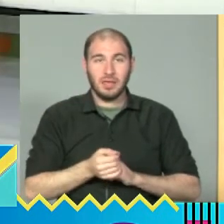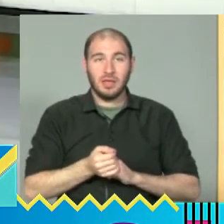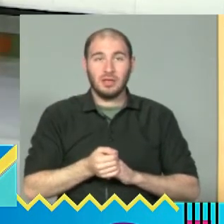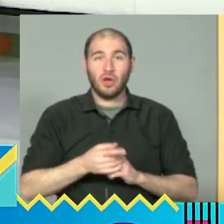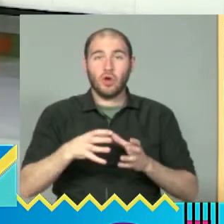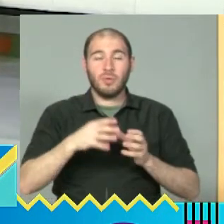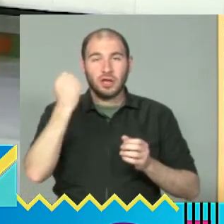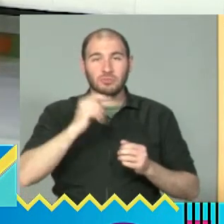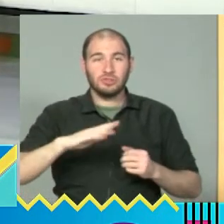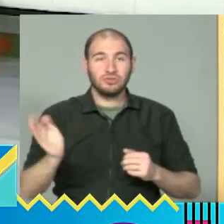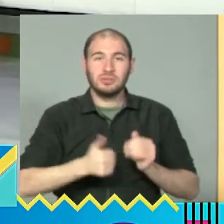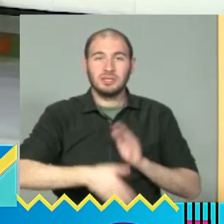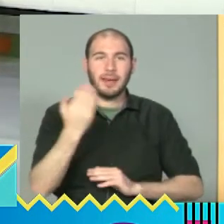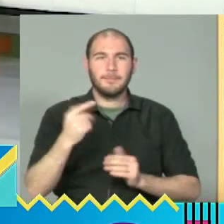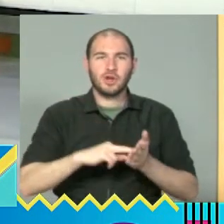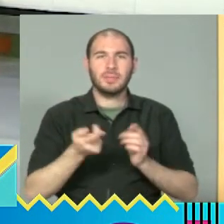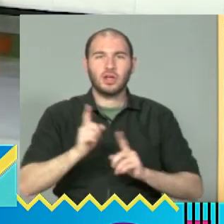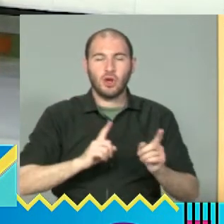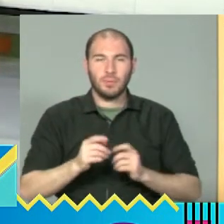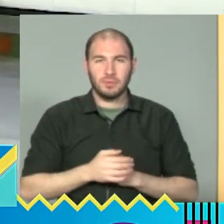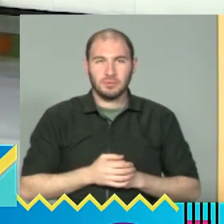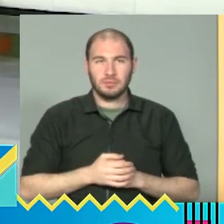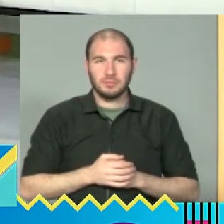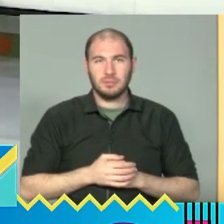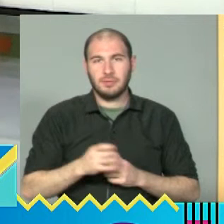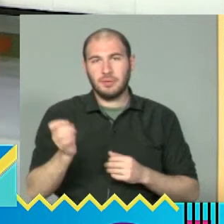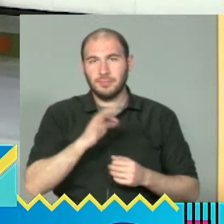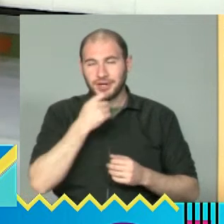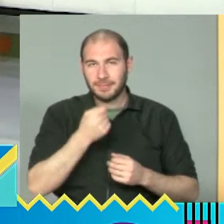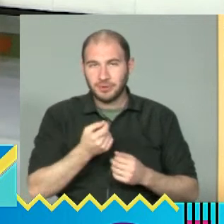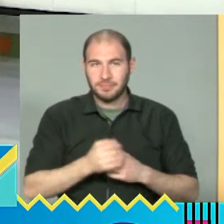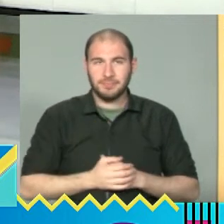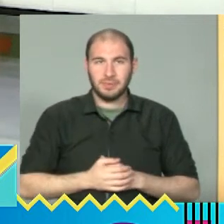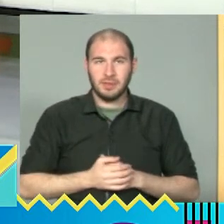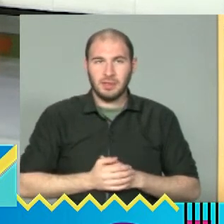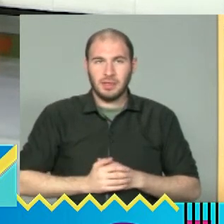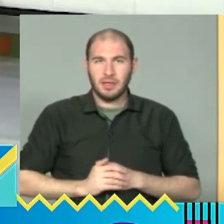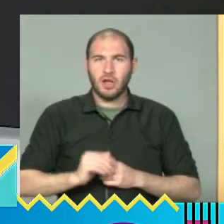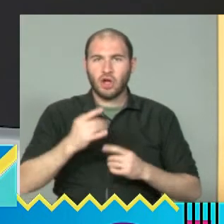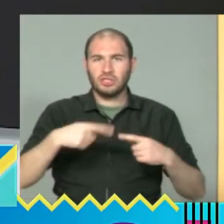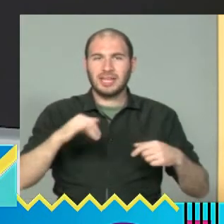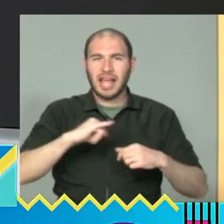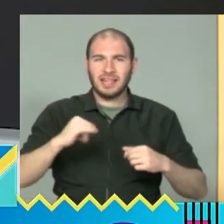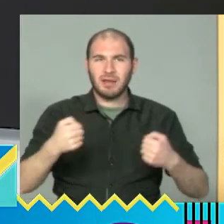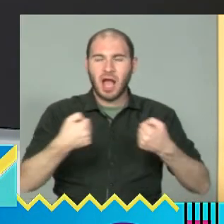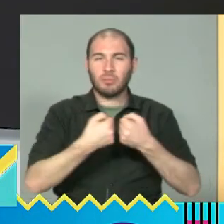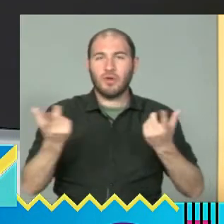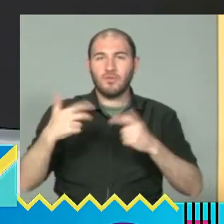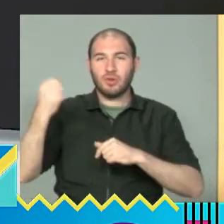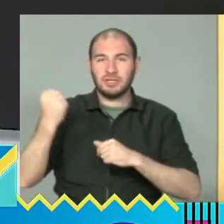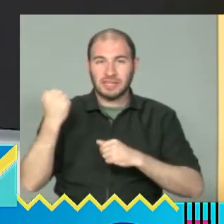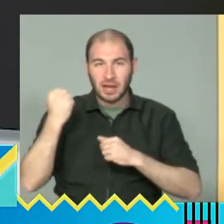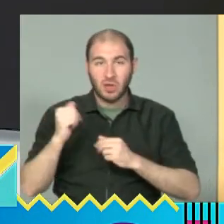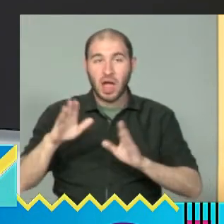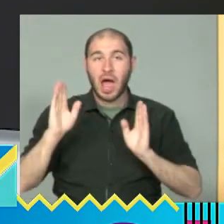el gabinete económico, ¿cómo influye, o se puede entender que puede influir negativamente sobre el acuerdo con el Fondo Monetario que